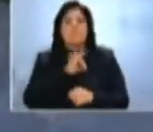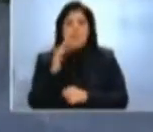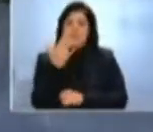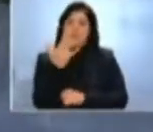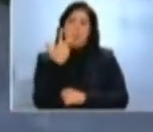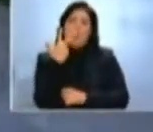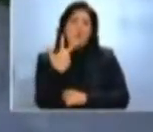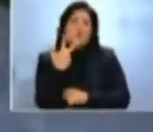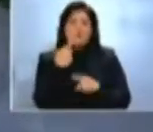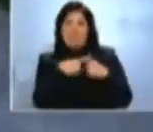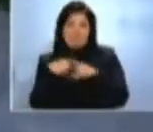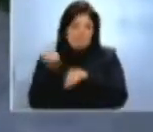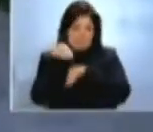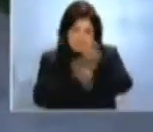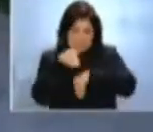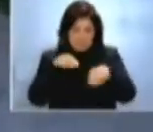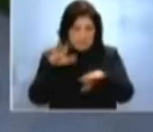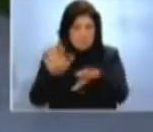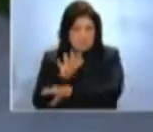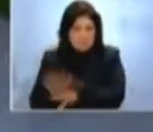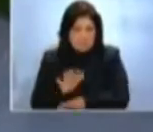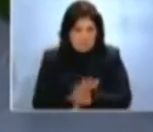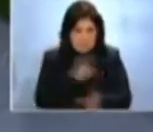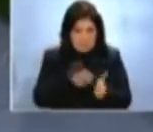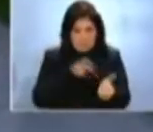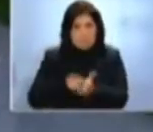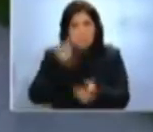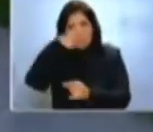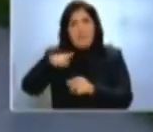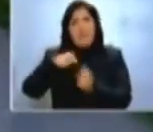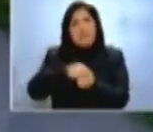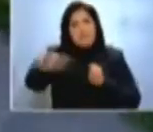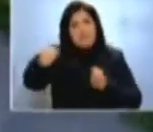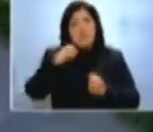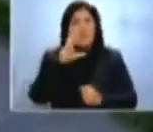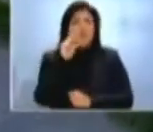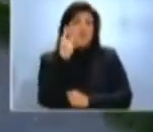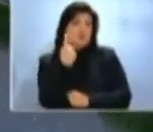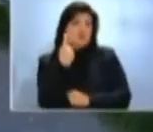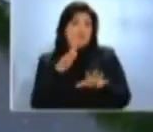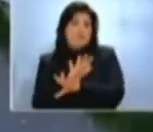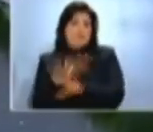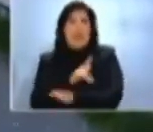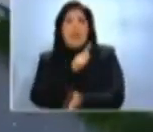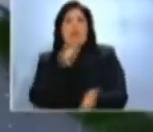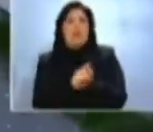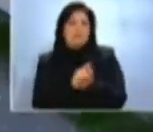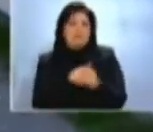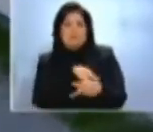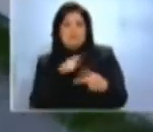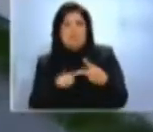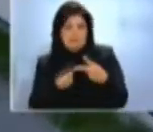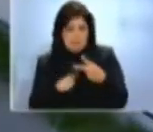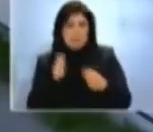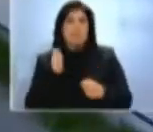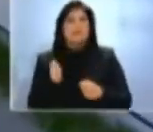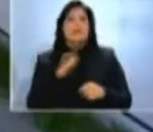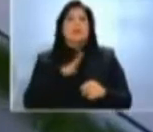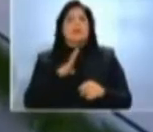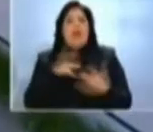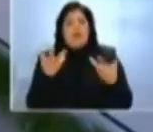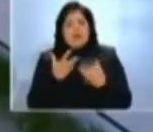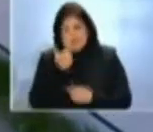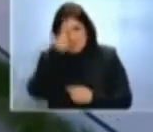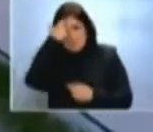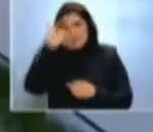286.702.75 pesos y esto representa un incremento de uno punto seis por ciento equivalente a 4 22